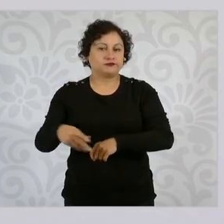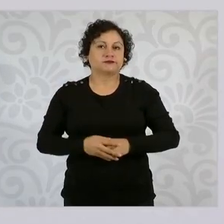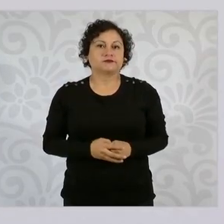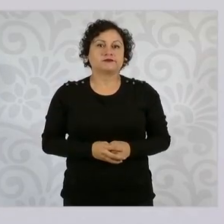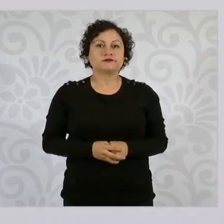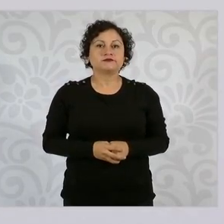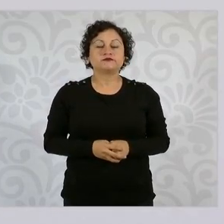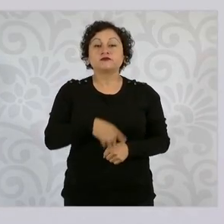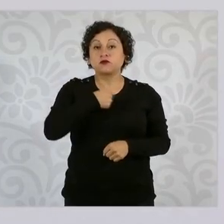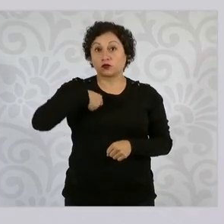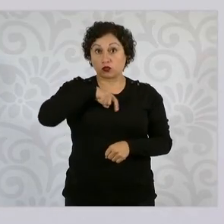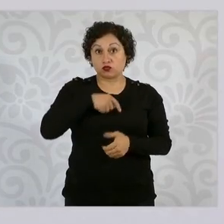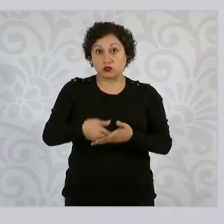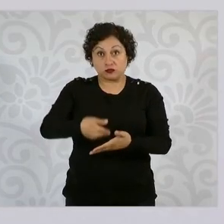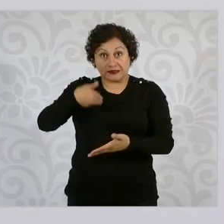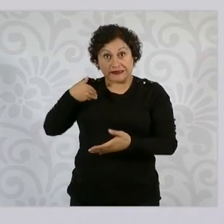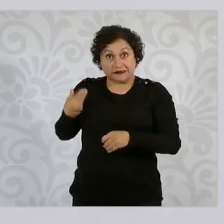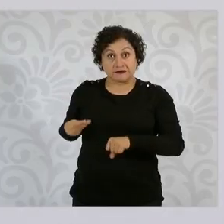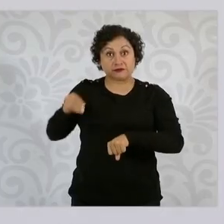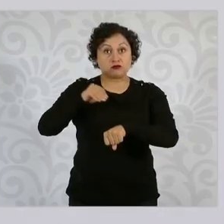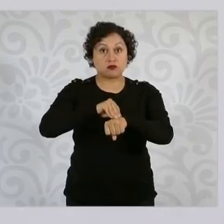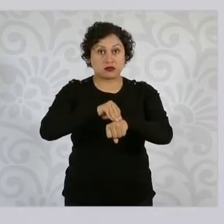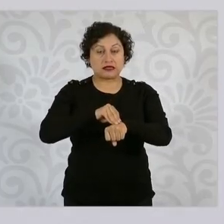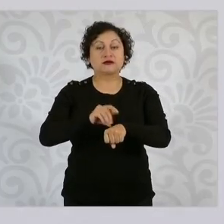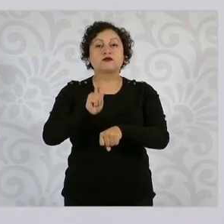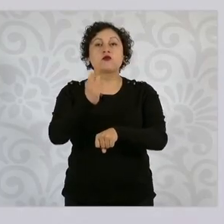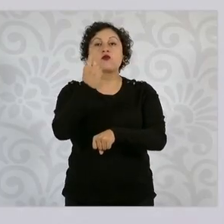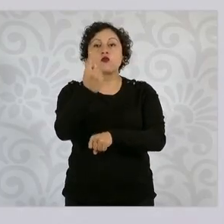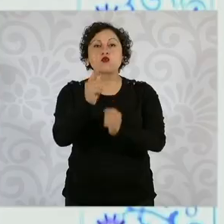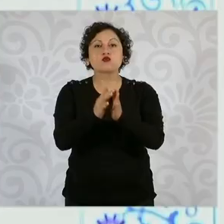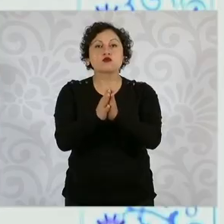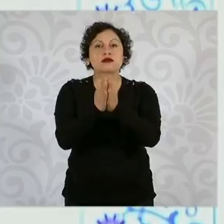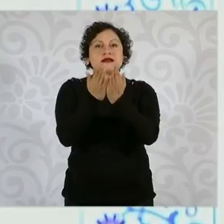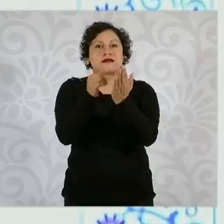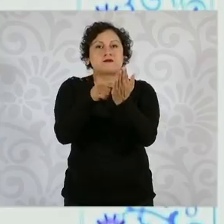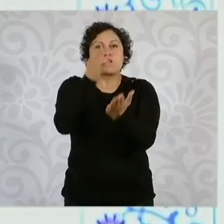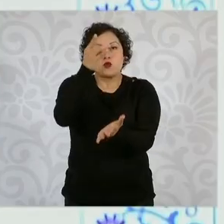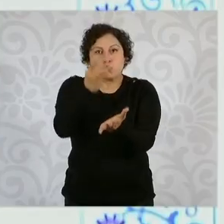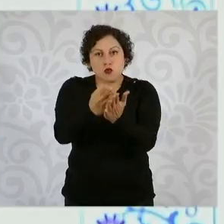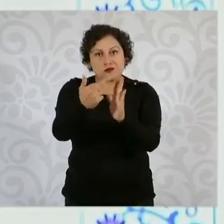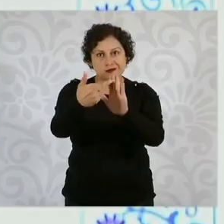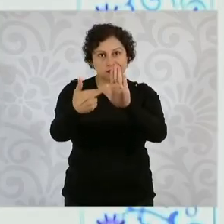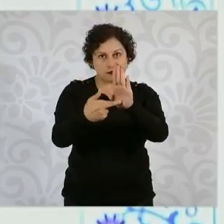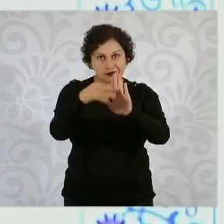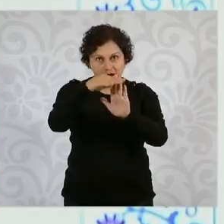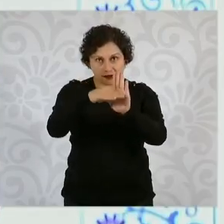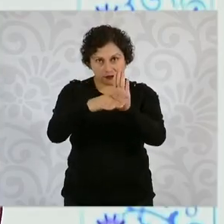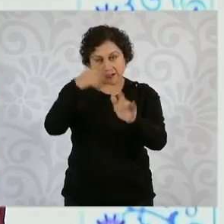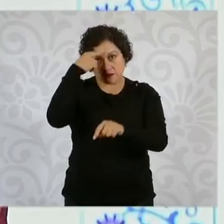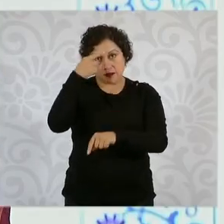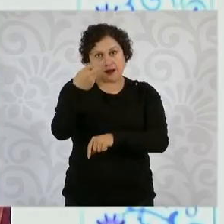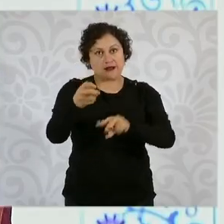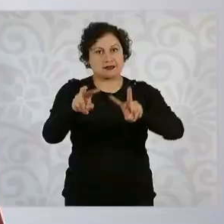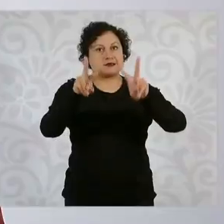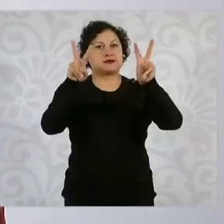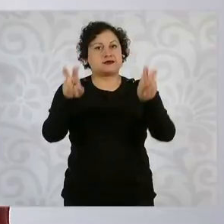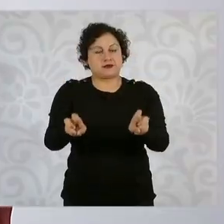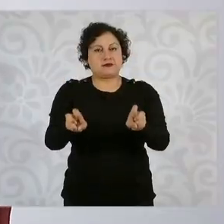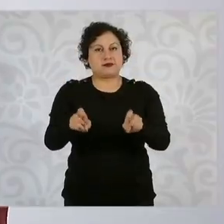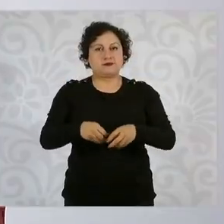esta modificación un libro único para todo el tema de la elección de los